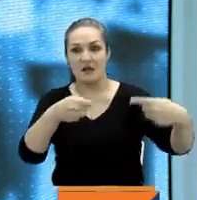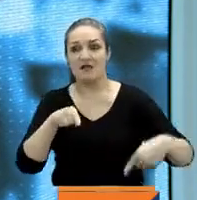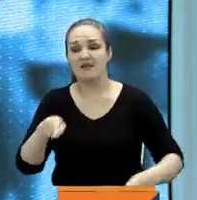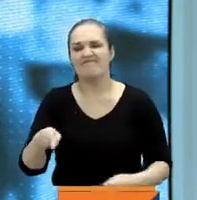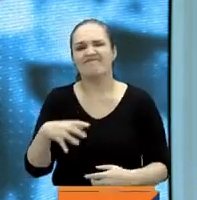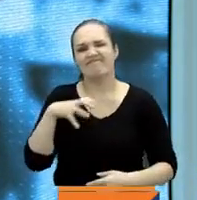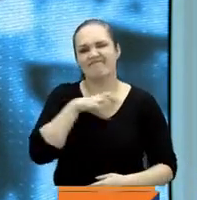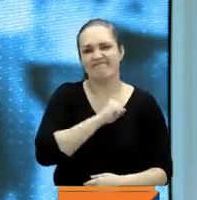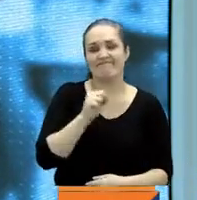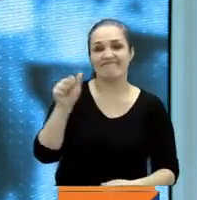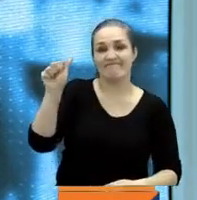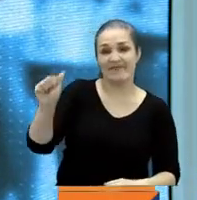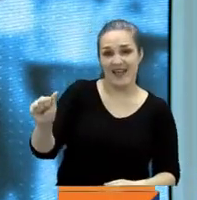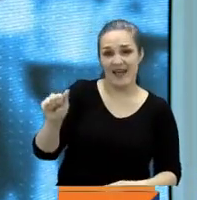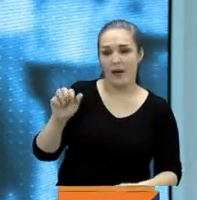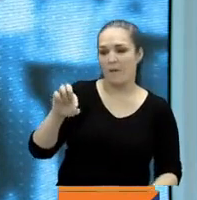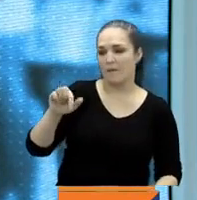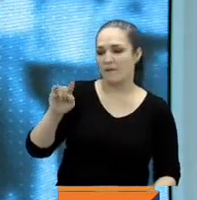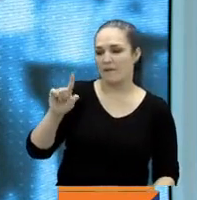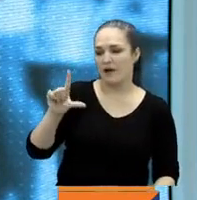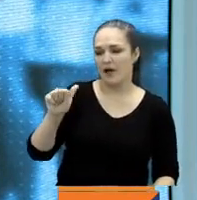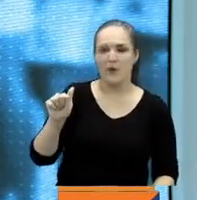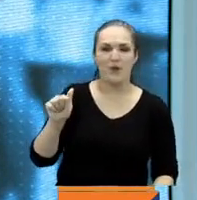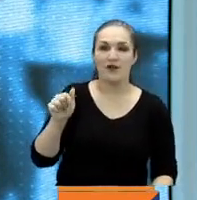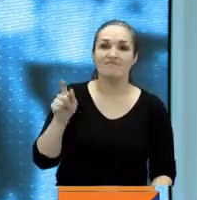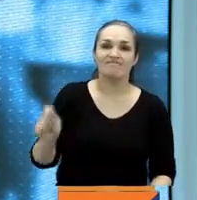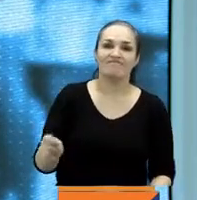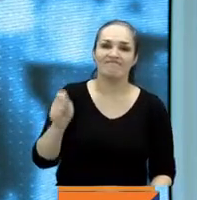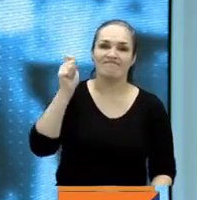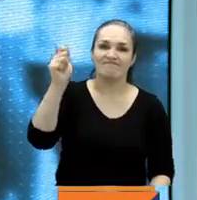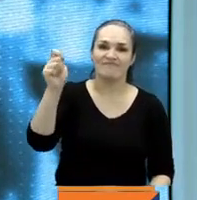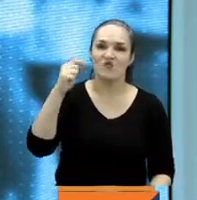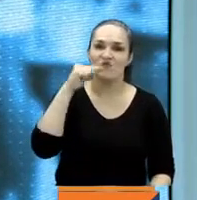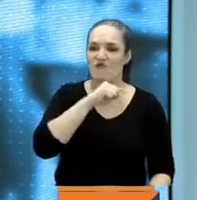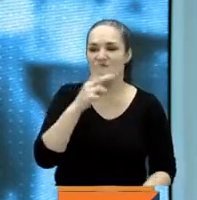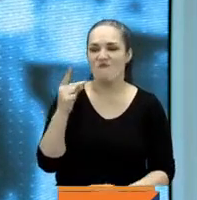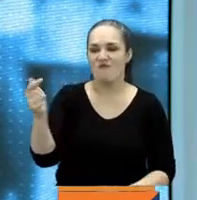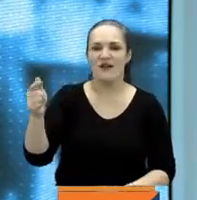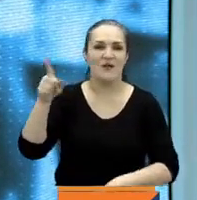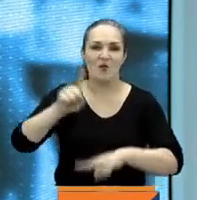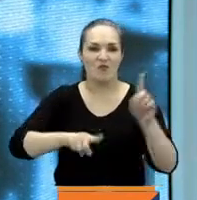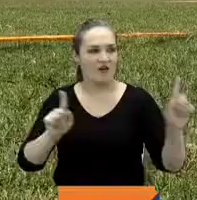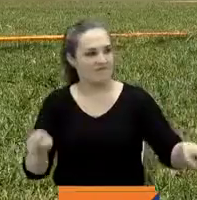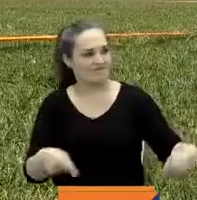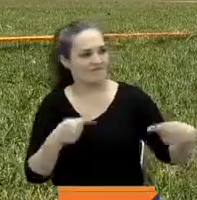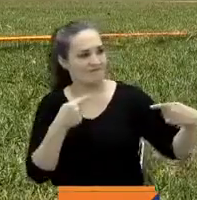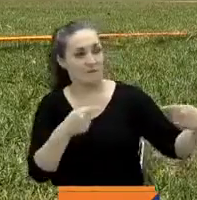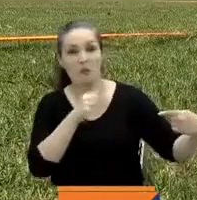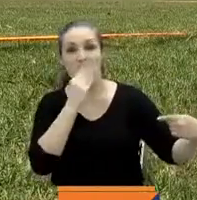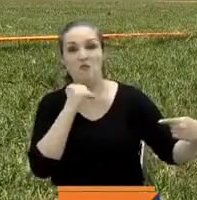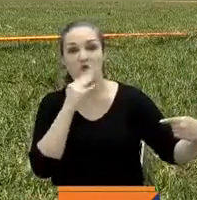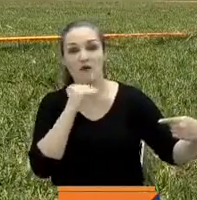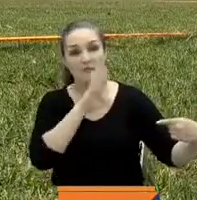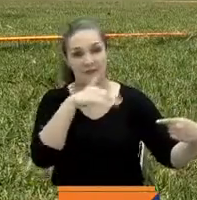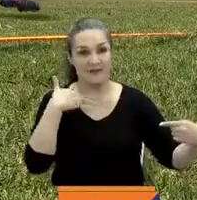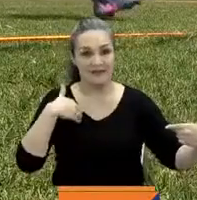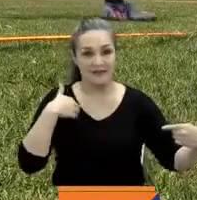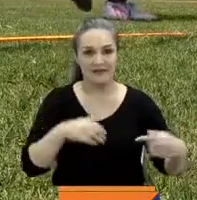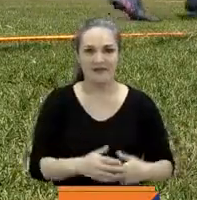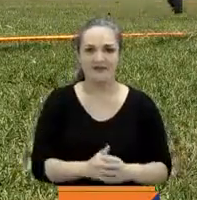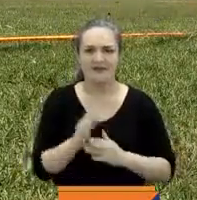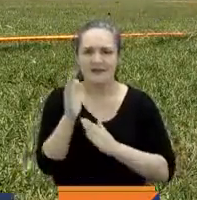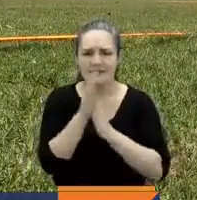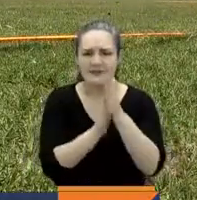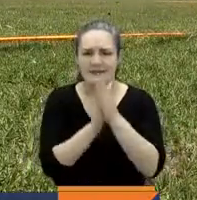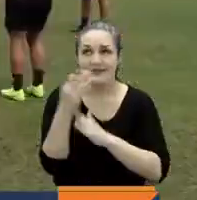infortunadamente con la volante Paula Medina por expulsión para este duelo de semifinales ante Boca Juniors llegó el tan